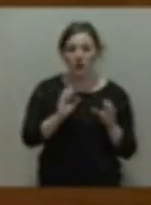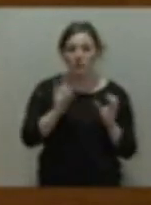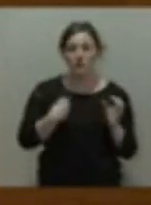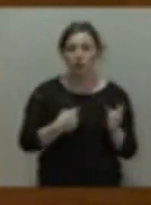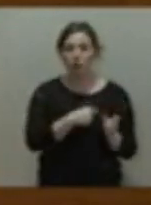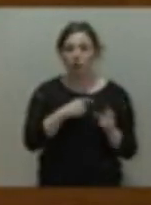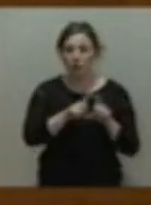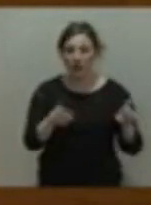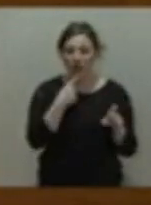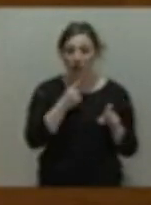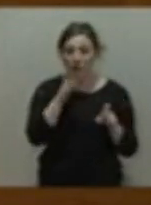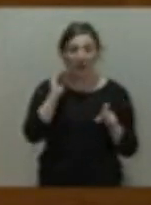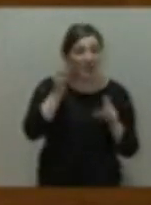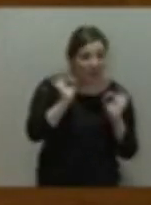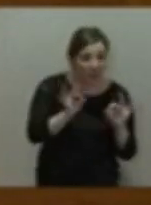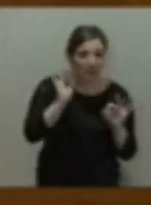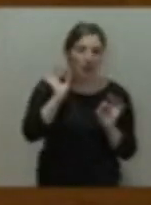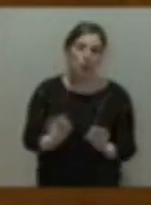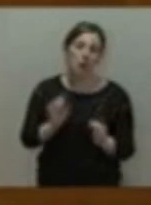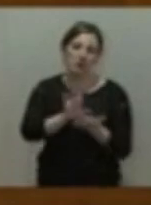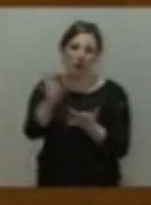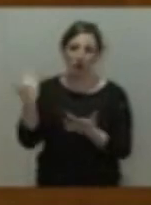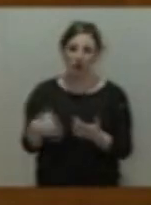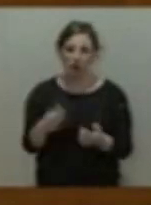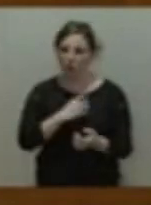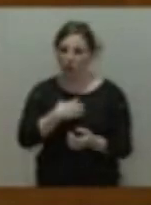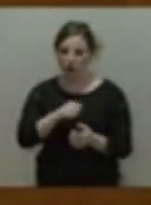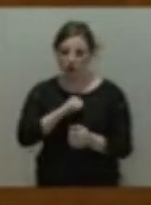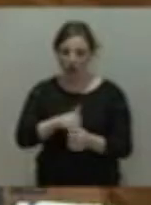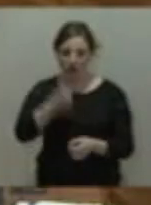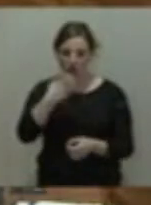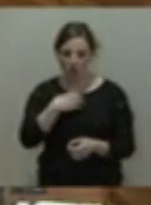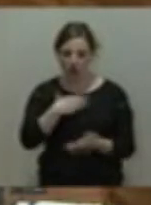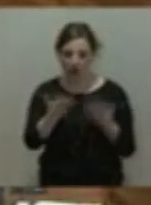ya nos habrán despedido. No se puede esperar más. Gracias.